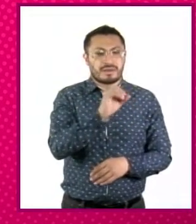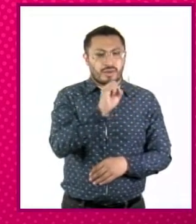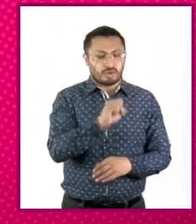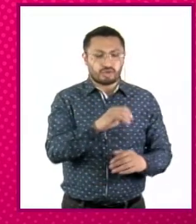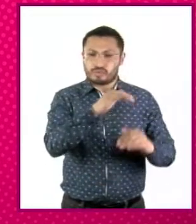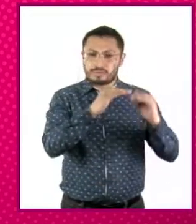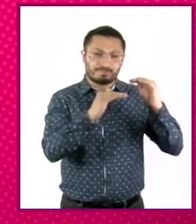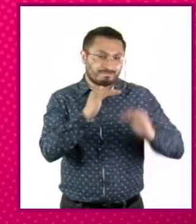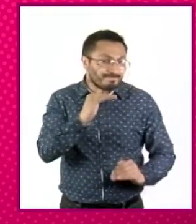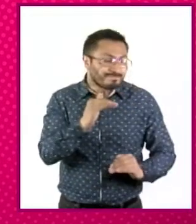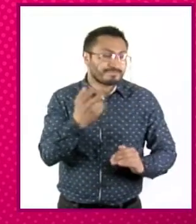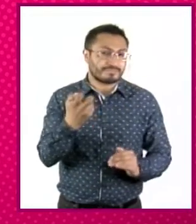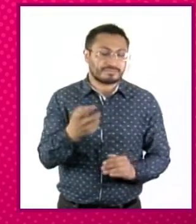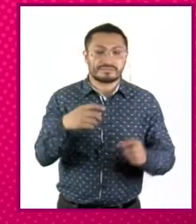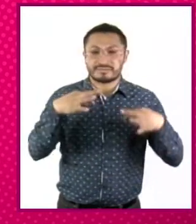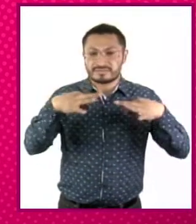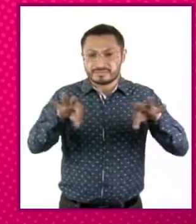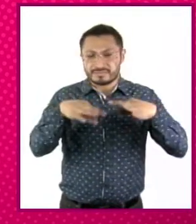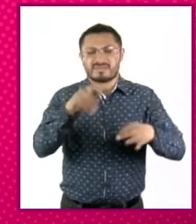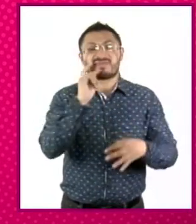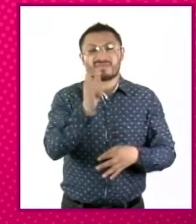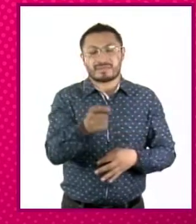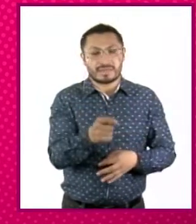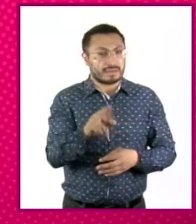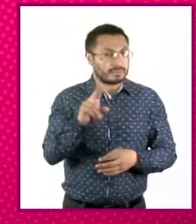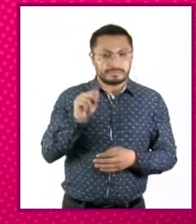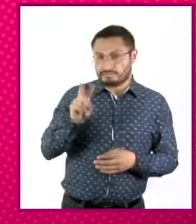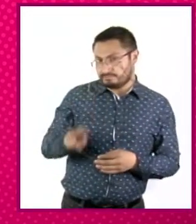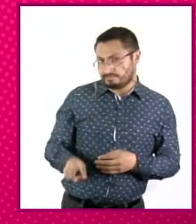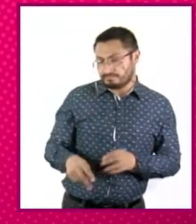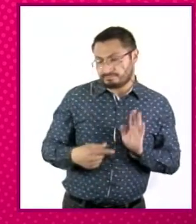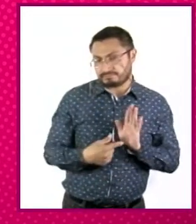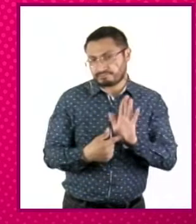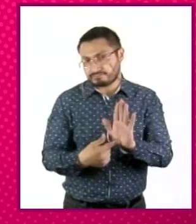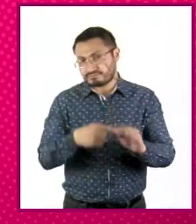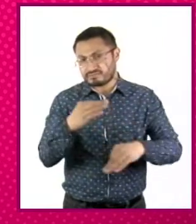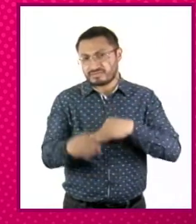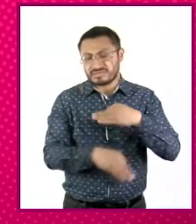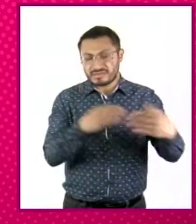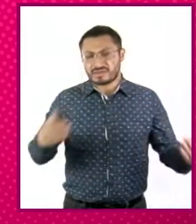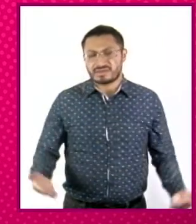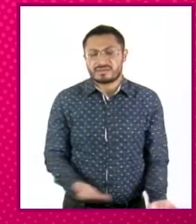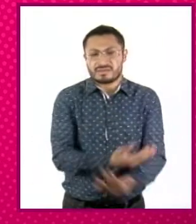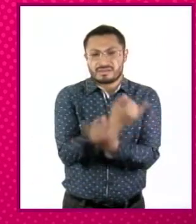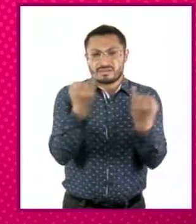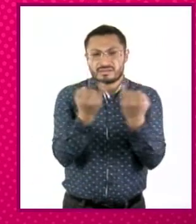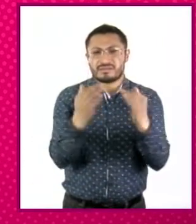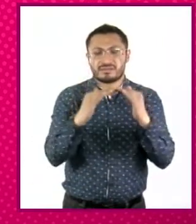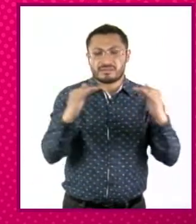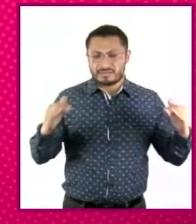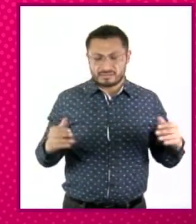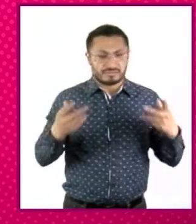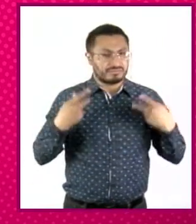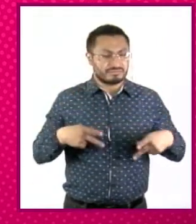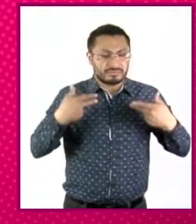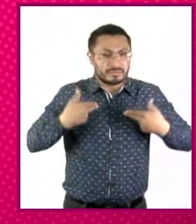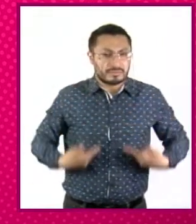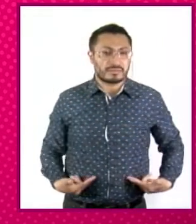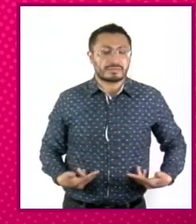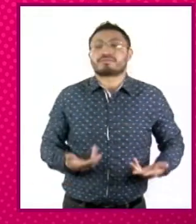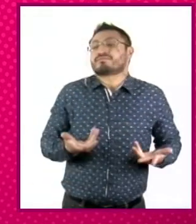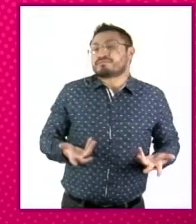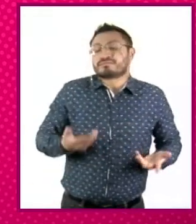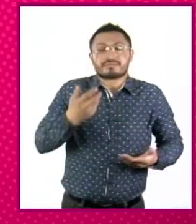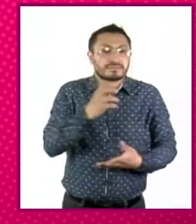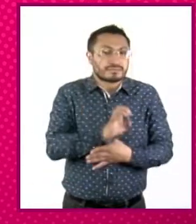La declaración lo que dice es, no es cierto, todos nacemos en igualdad y dignidad como seres humanos. Entonces,